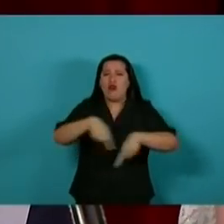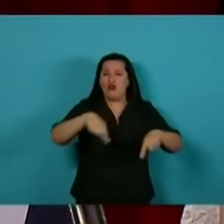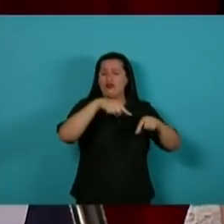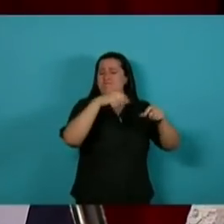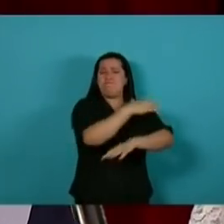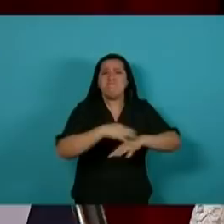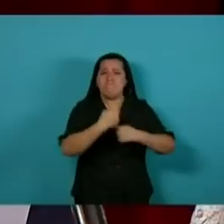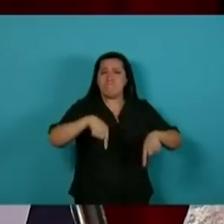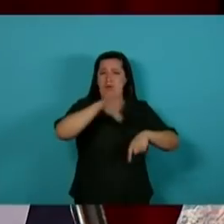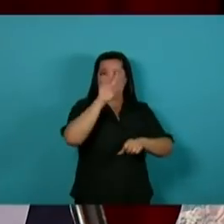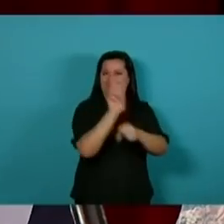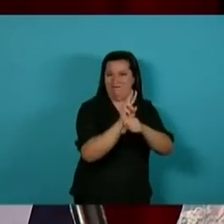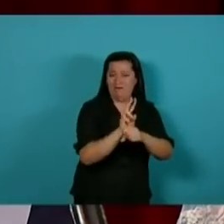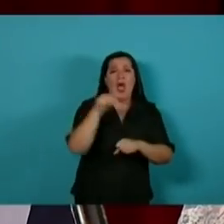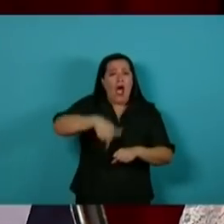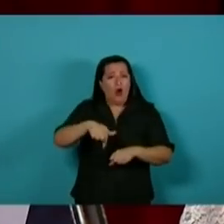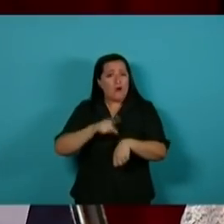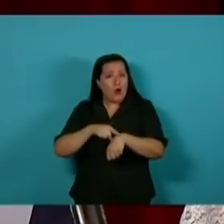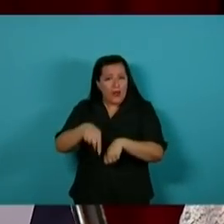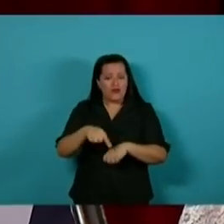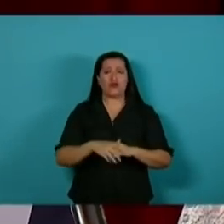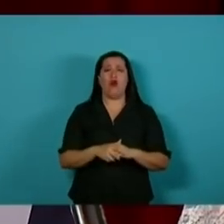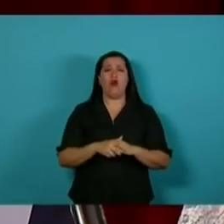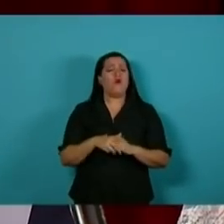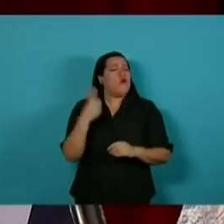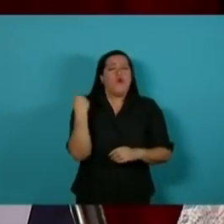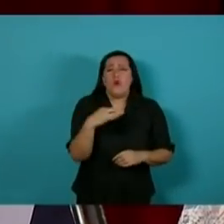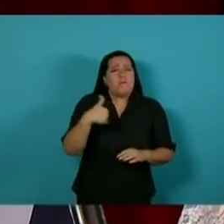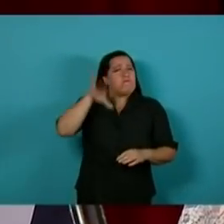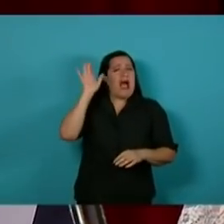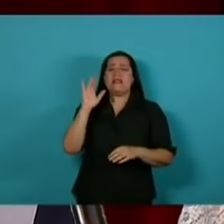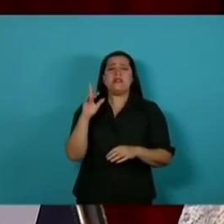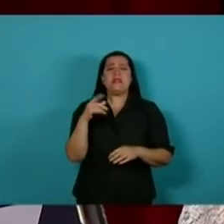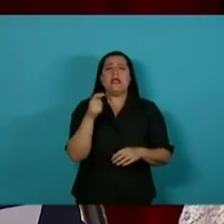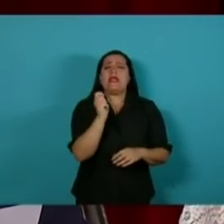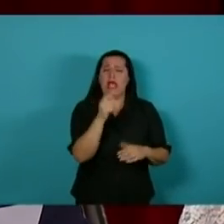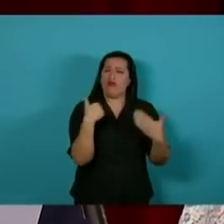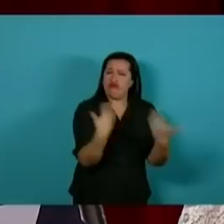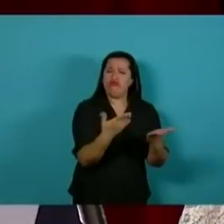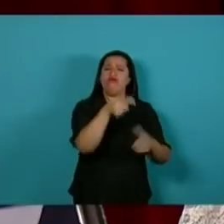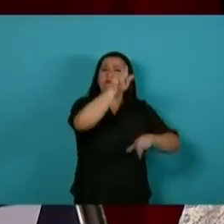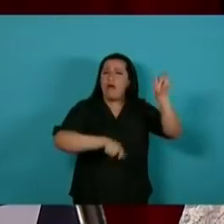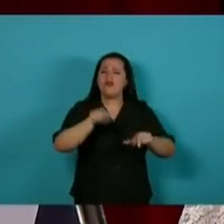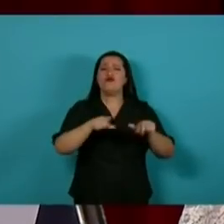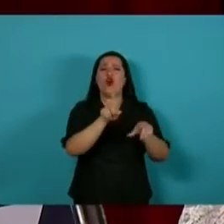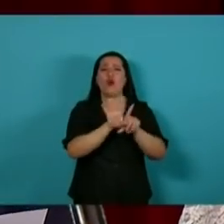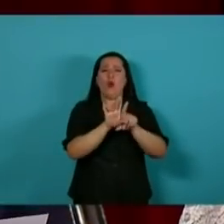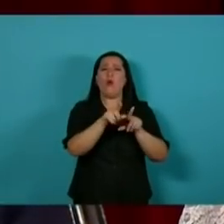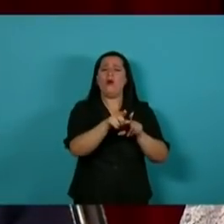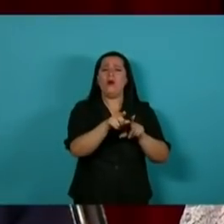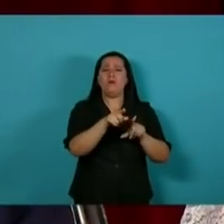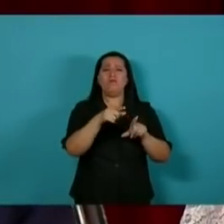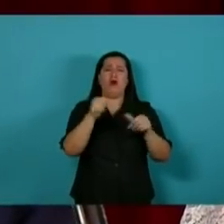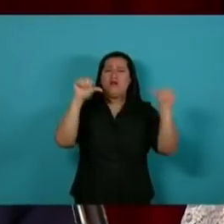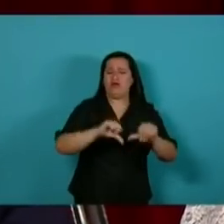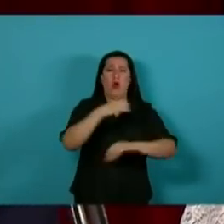vulnerables. En este presente que afrontamos, los únicos privilegiados serán quienes han quedado atrapados en el pozo